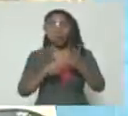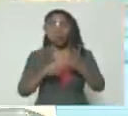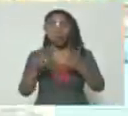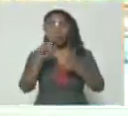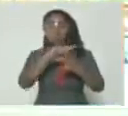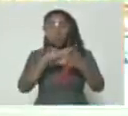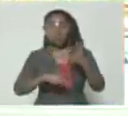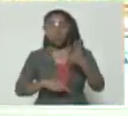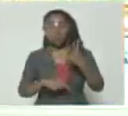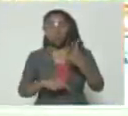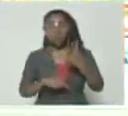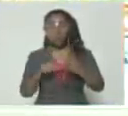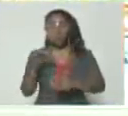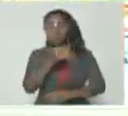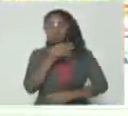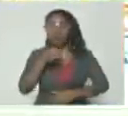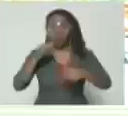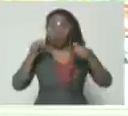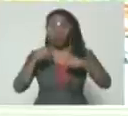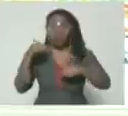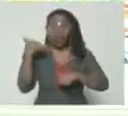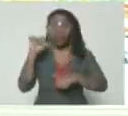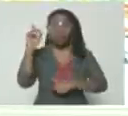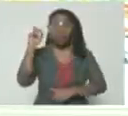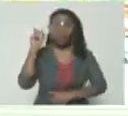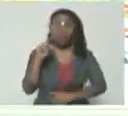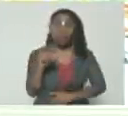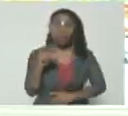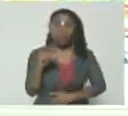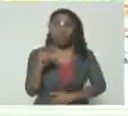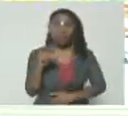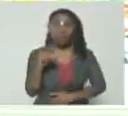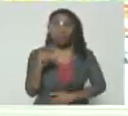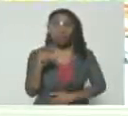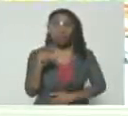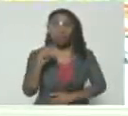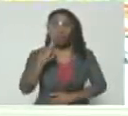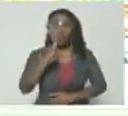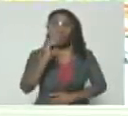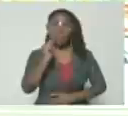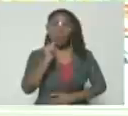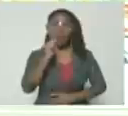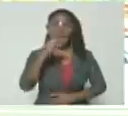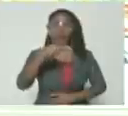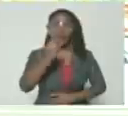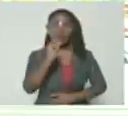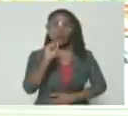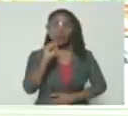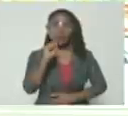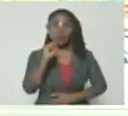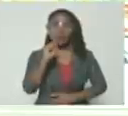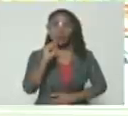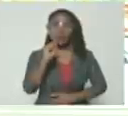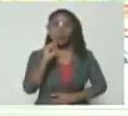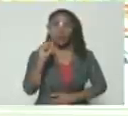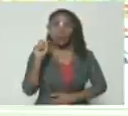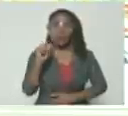¿Qué calidad? Por aquí tengo también el Bahía. Bueno, Patanemo. Barinas,